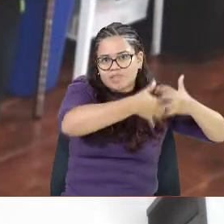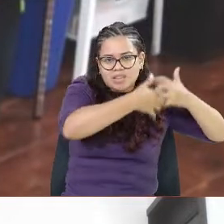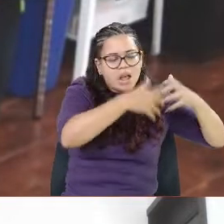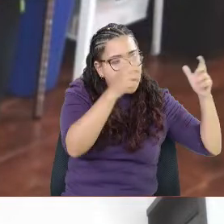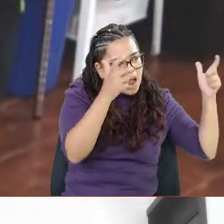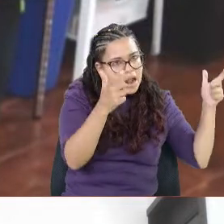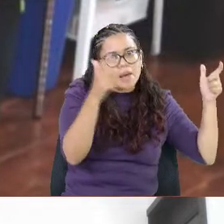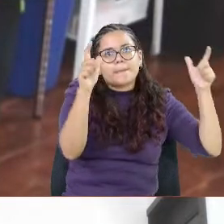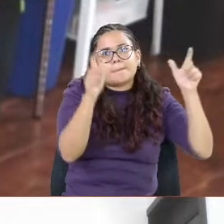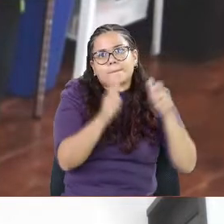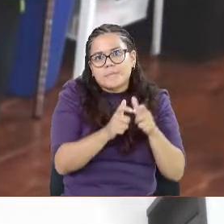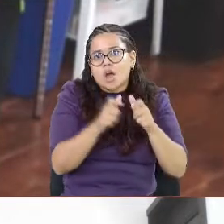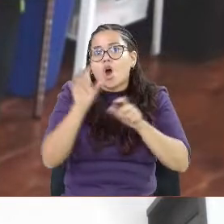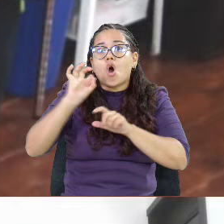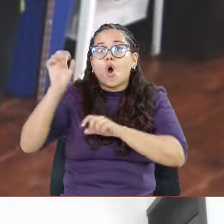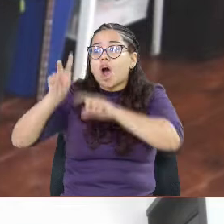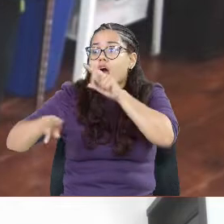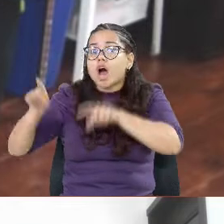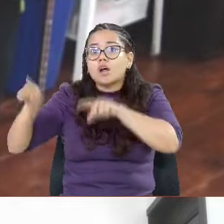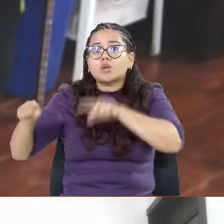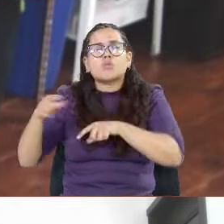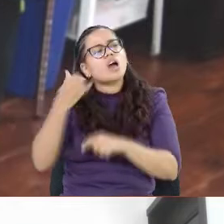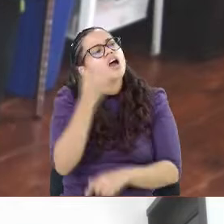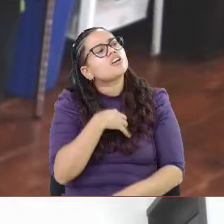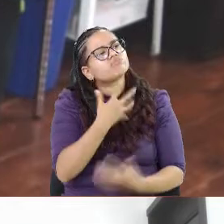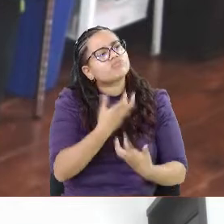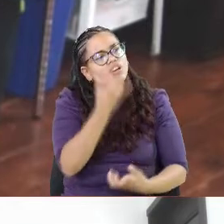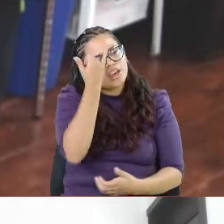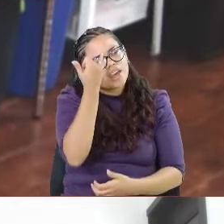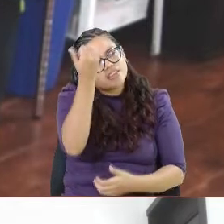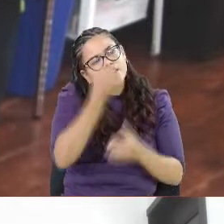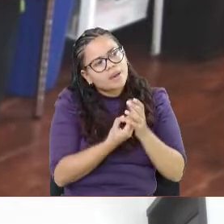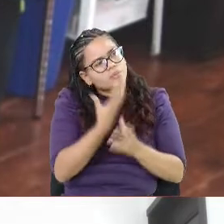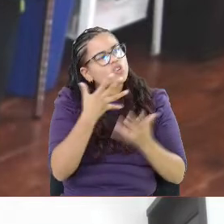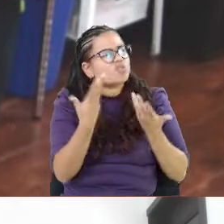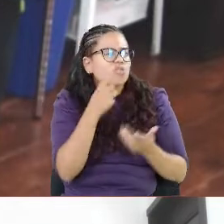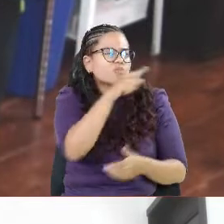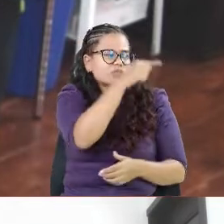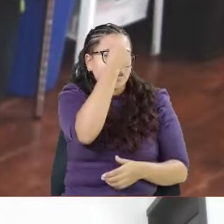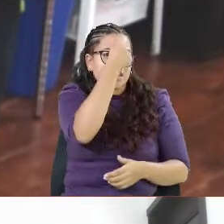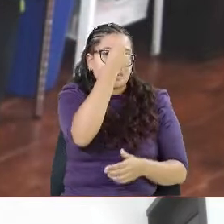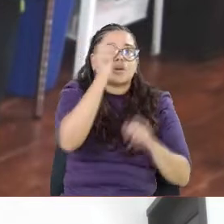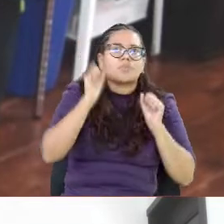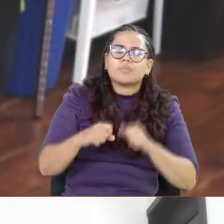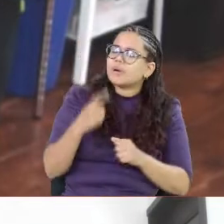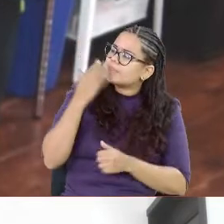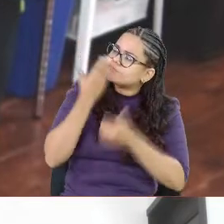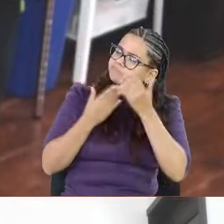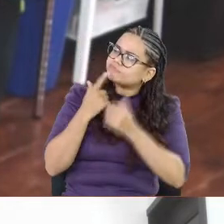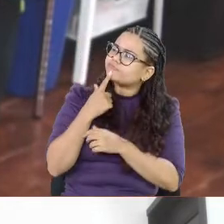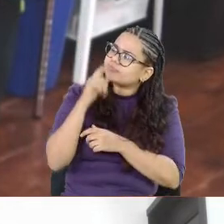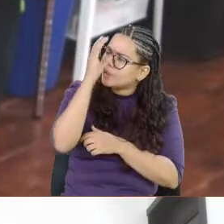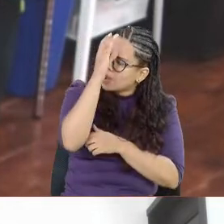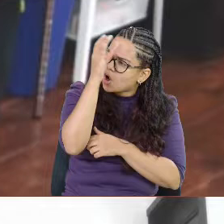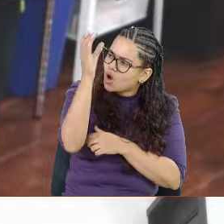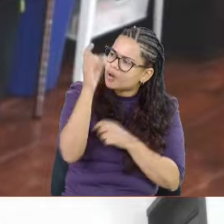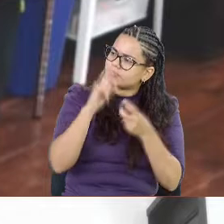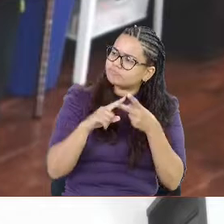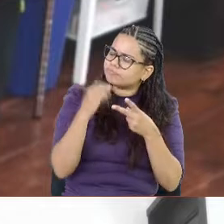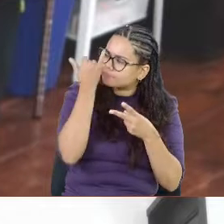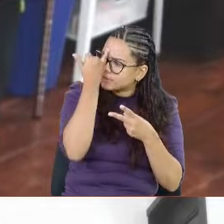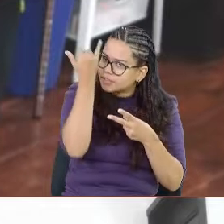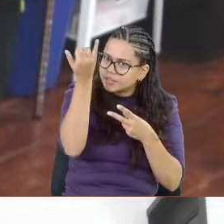idea de un producto y nosotros hacemos la consultoría desde lo que es la conceptualización, la